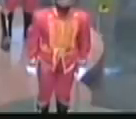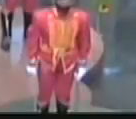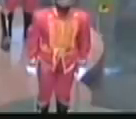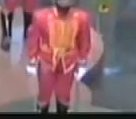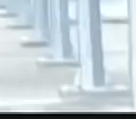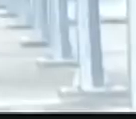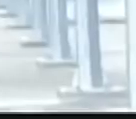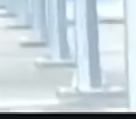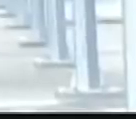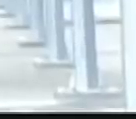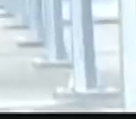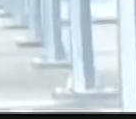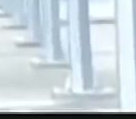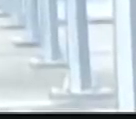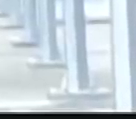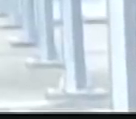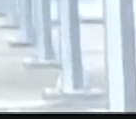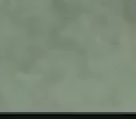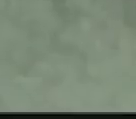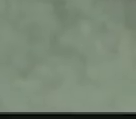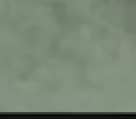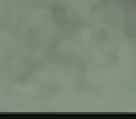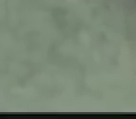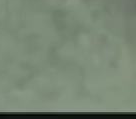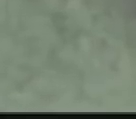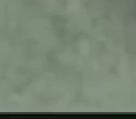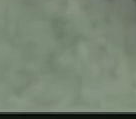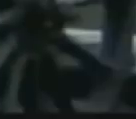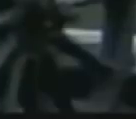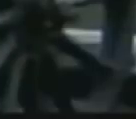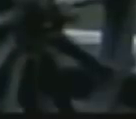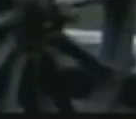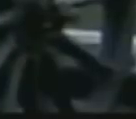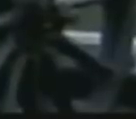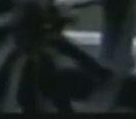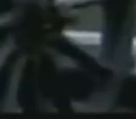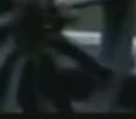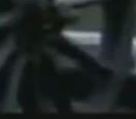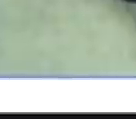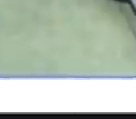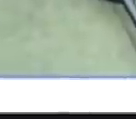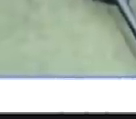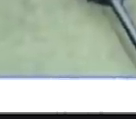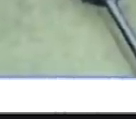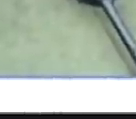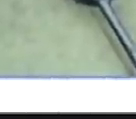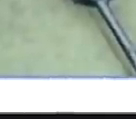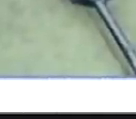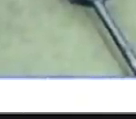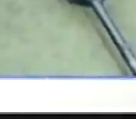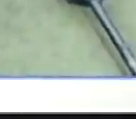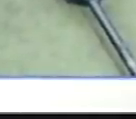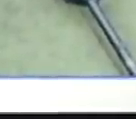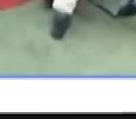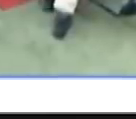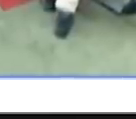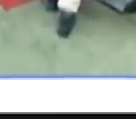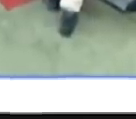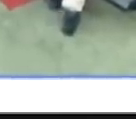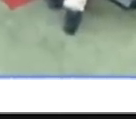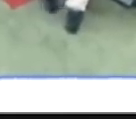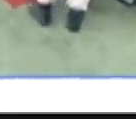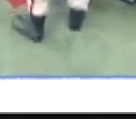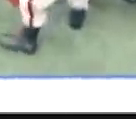cañón retumbó a las 4:25 de la tarde en el cuartel de la montaña. Con la mirada al cielo, el presidente